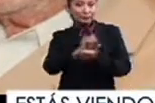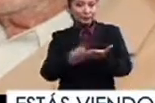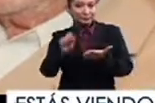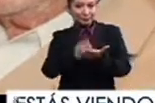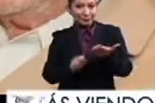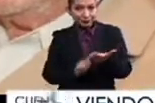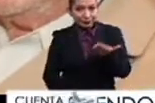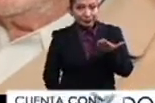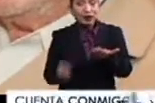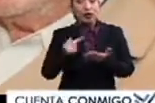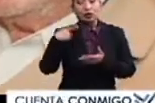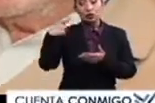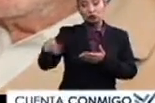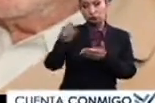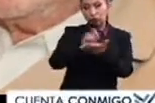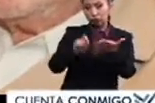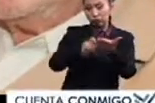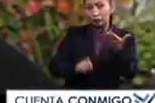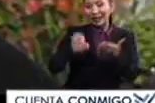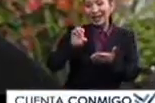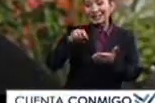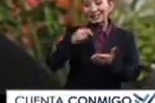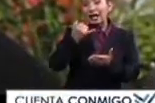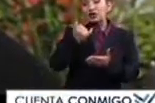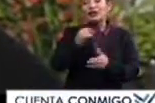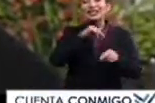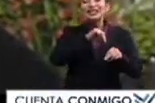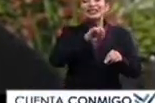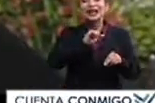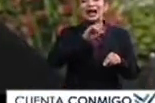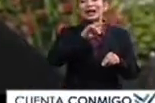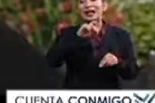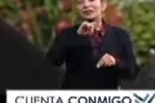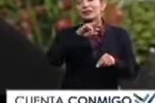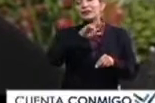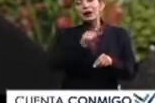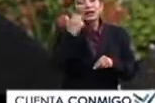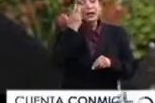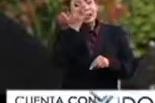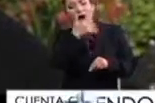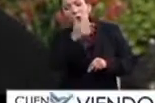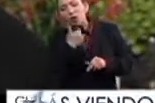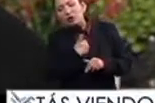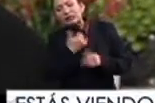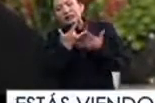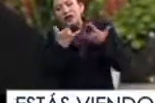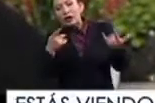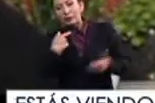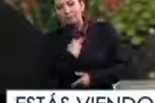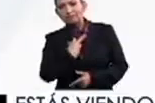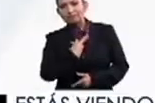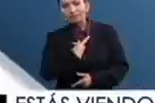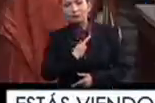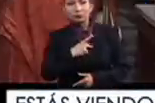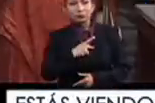escritura. Tanto sus ensayos como su narrativa se caracterizan por una búsqueda autobiográfica.